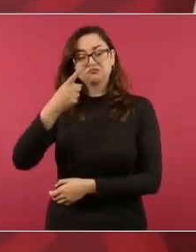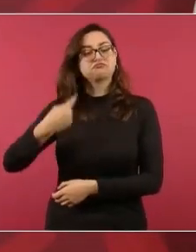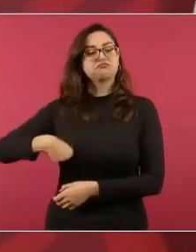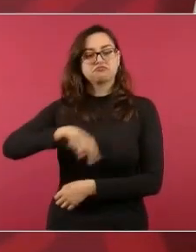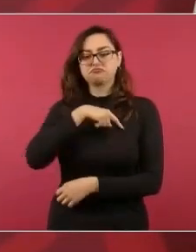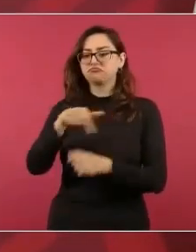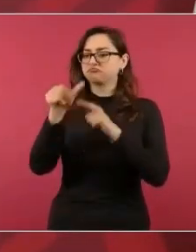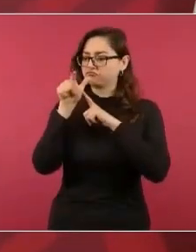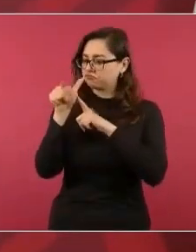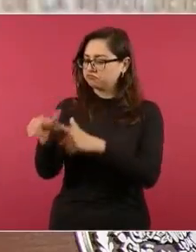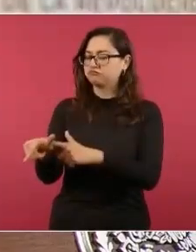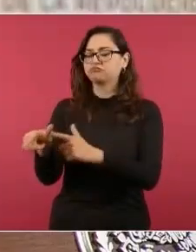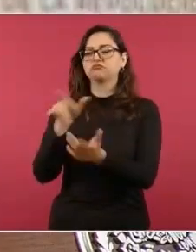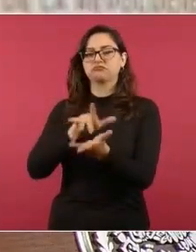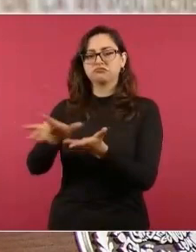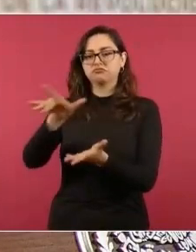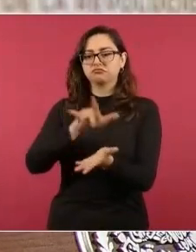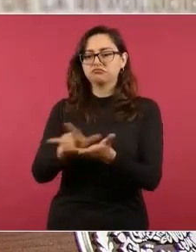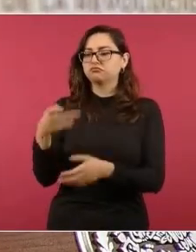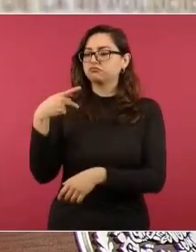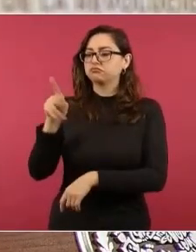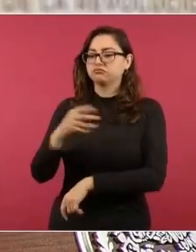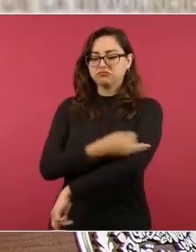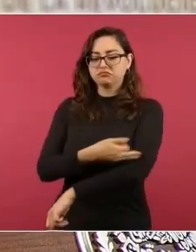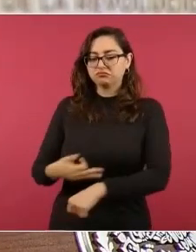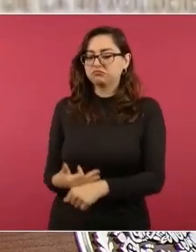pero ya se atendió a los familiares,